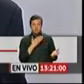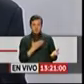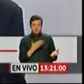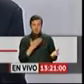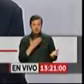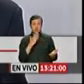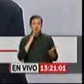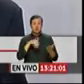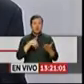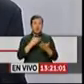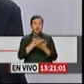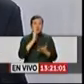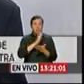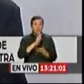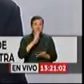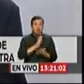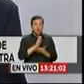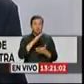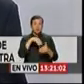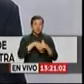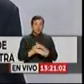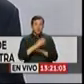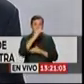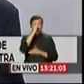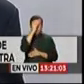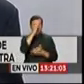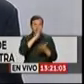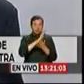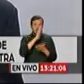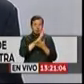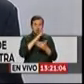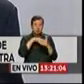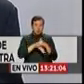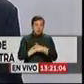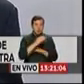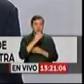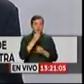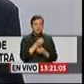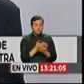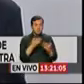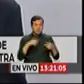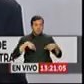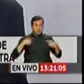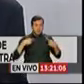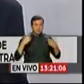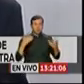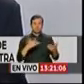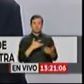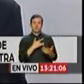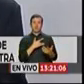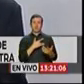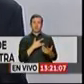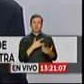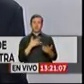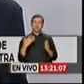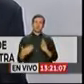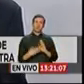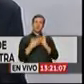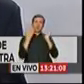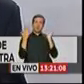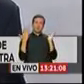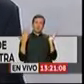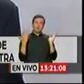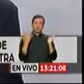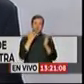un centro educativo, al sistema educativo, de acudir ahí diariamente y que alguien nos violente en ese